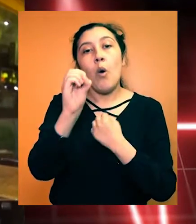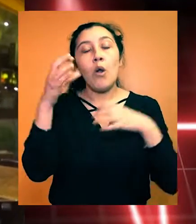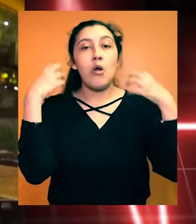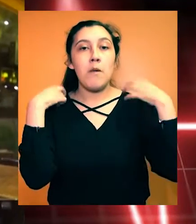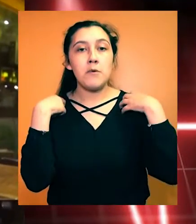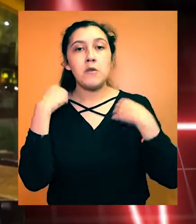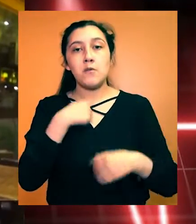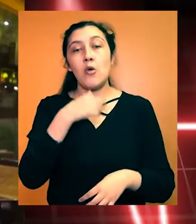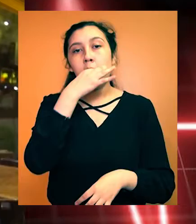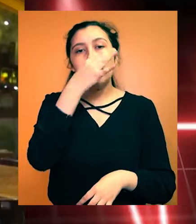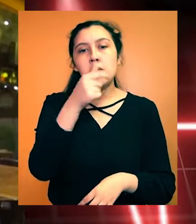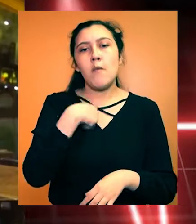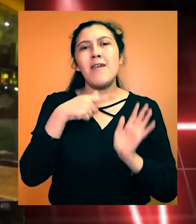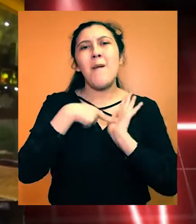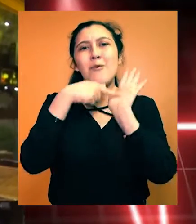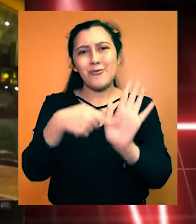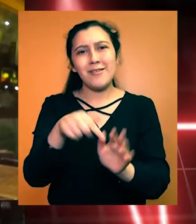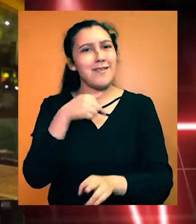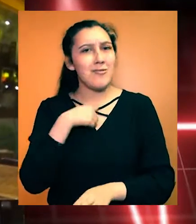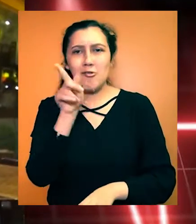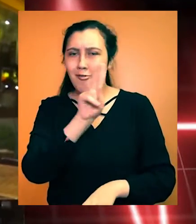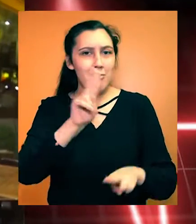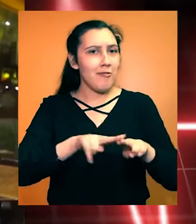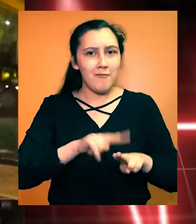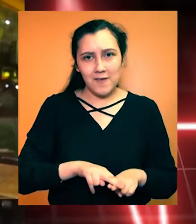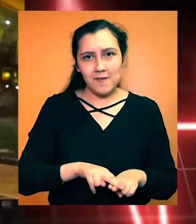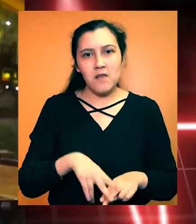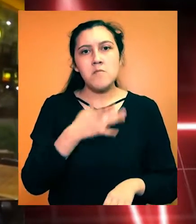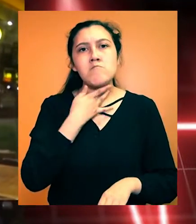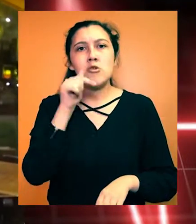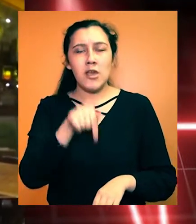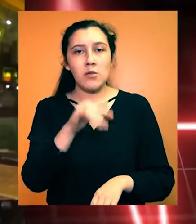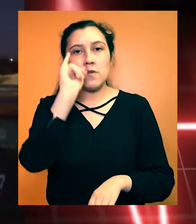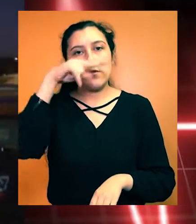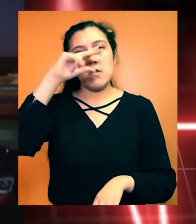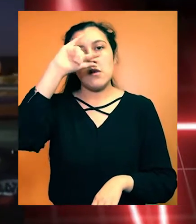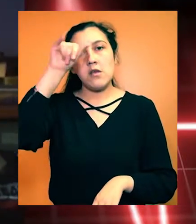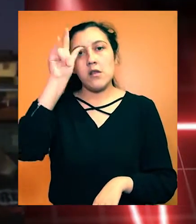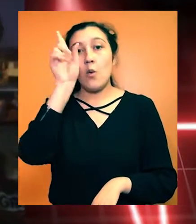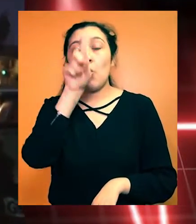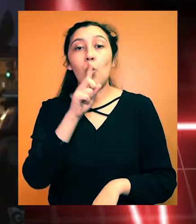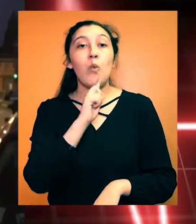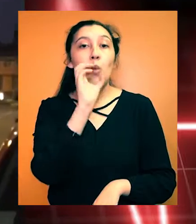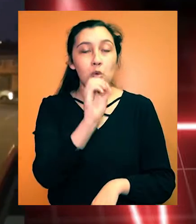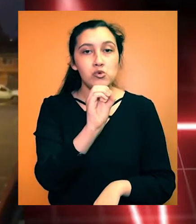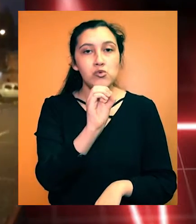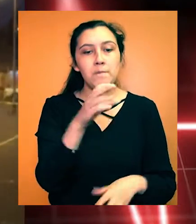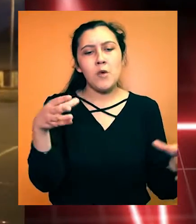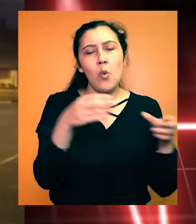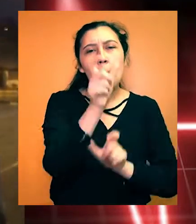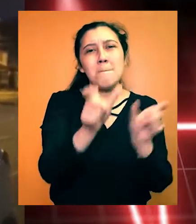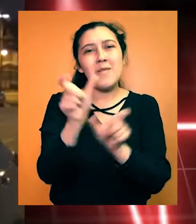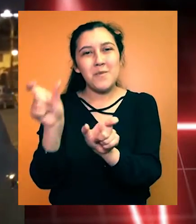hacer. Pero voy a demostrar mi inocencia, cueste lo que cueste, porque lo que están haciendo es muy injusto. Un grupo de personas acudió a brindar su